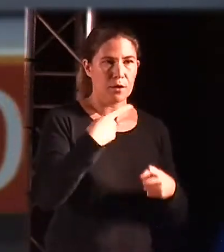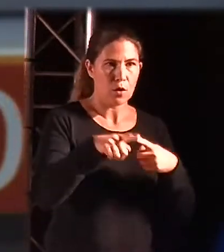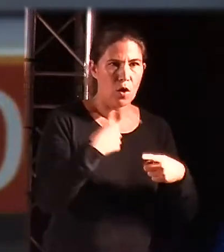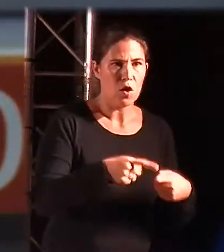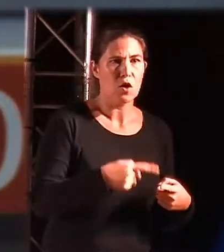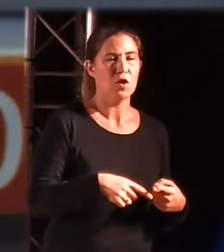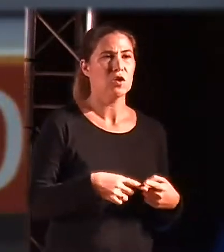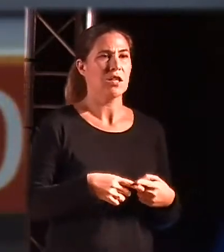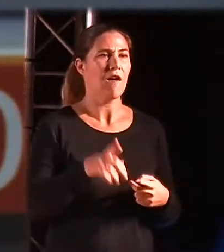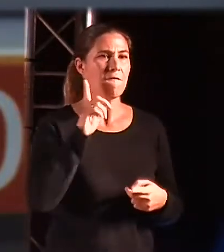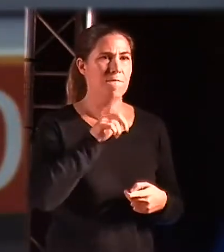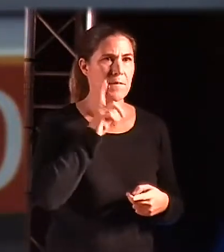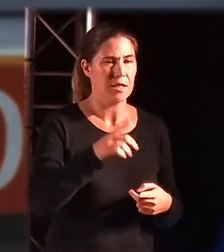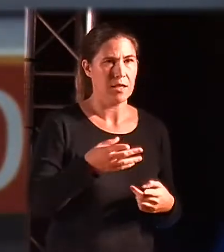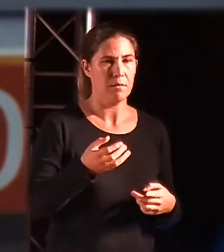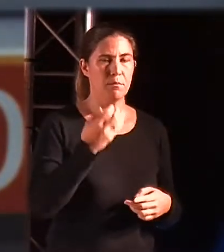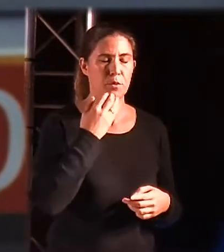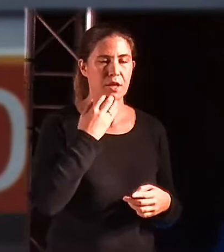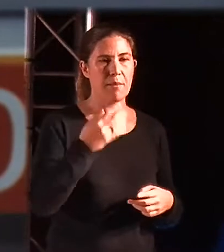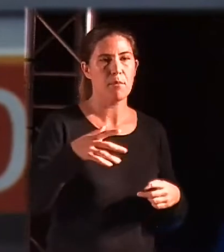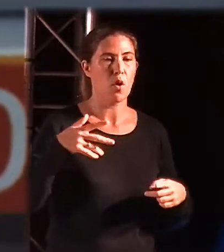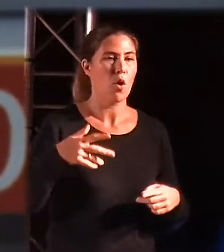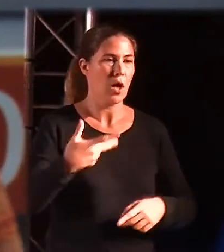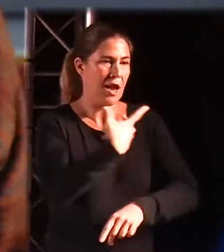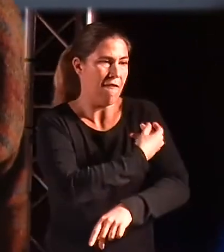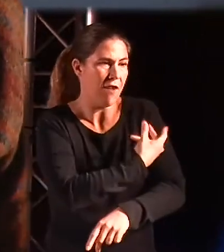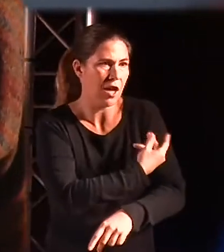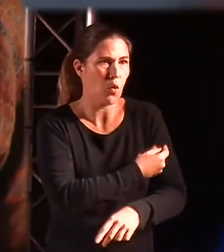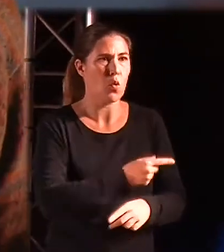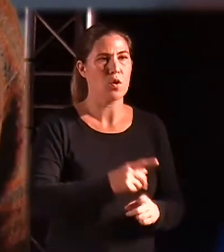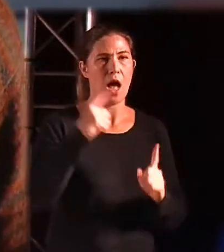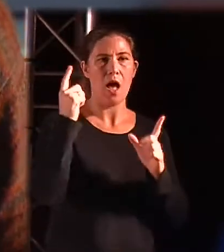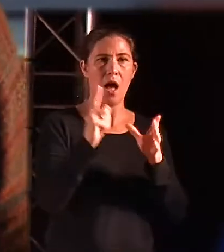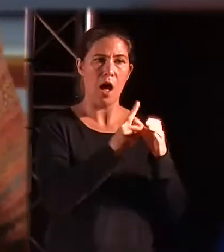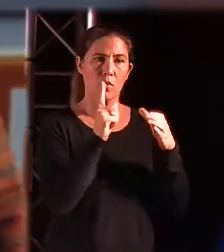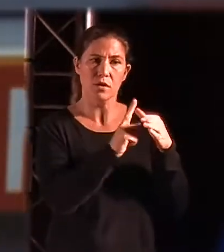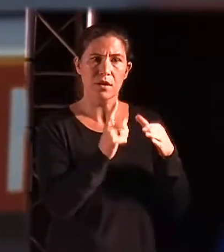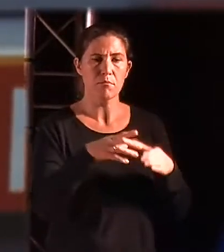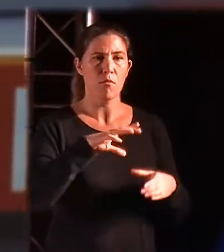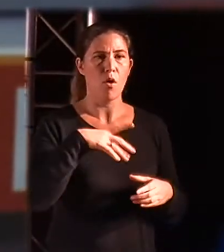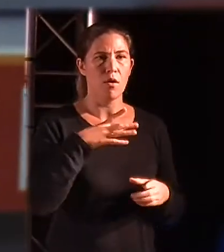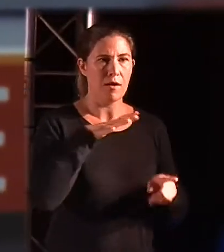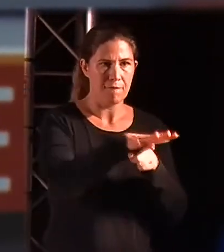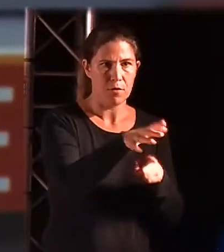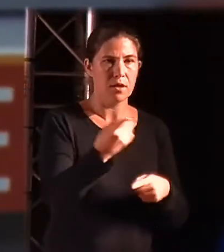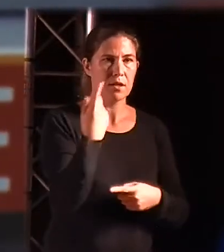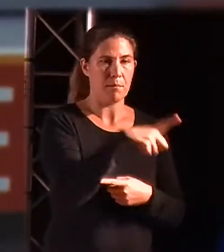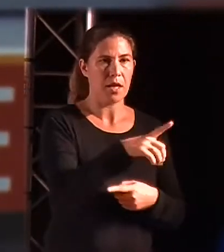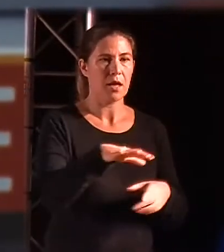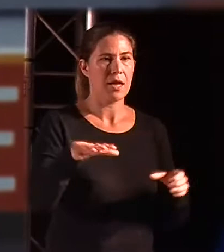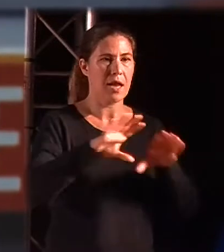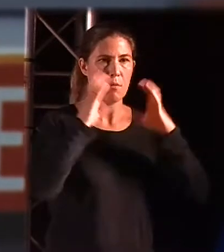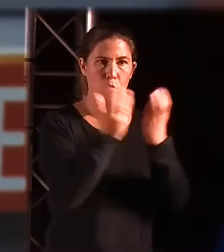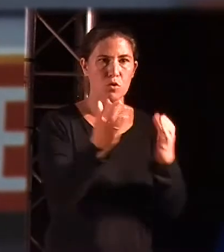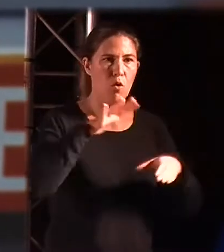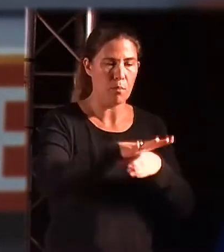gente alrededor que las crea. Como que las vacunas producen autismo o que la Tierra es plana. Bueno, esto